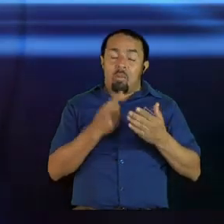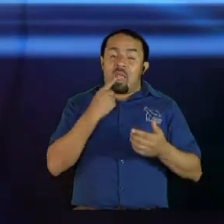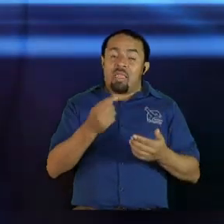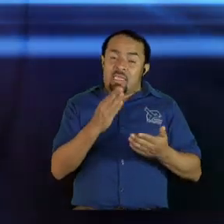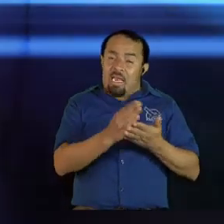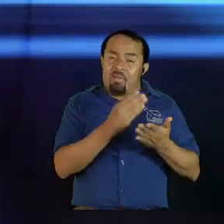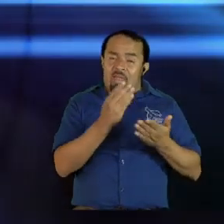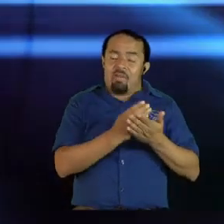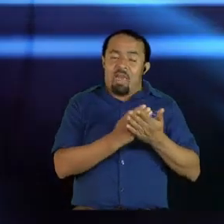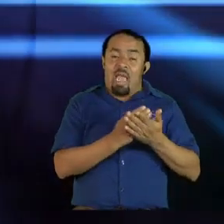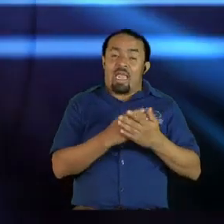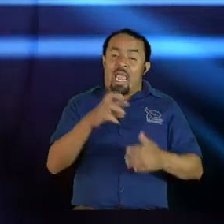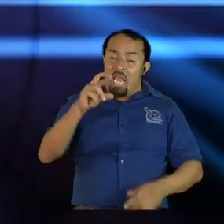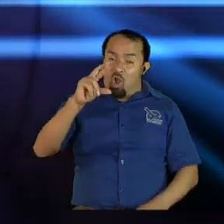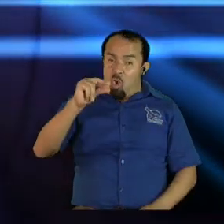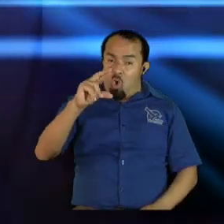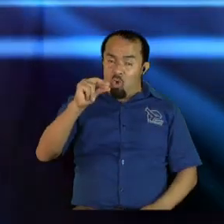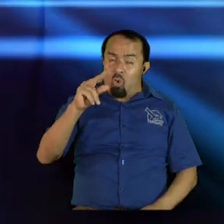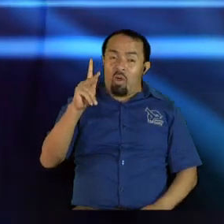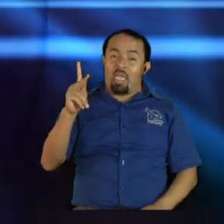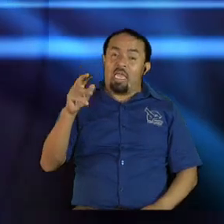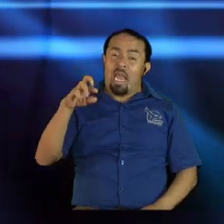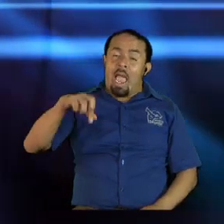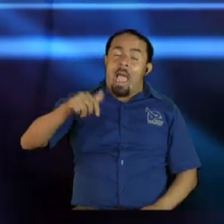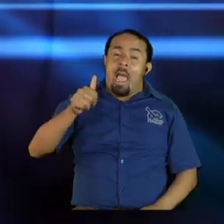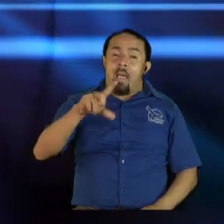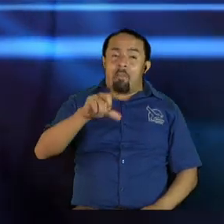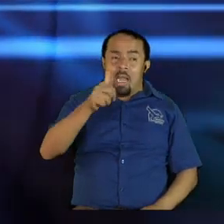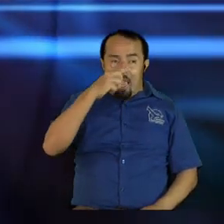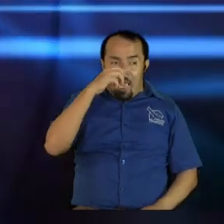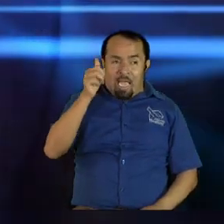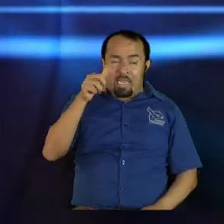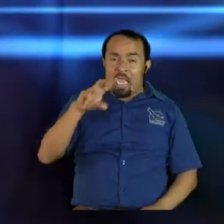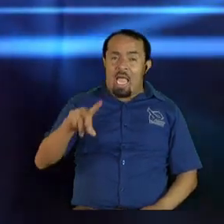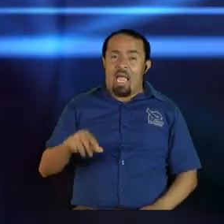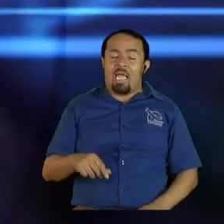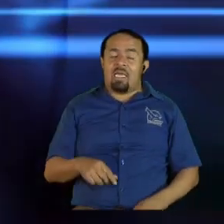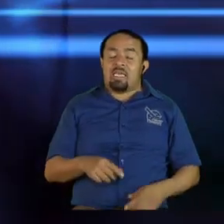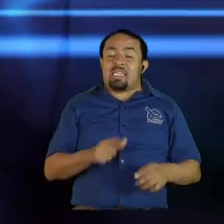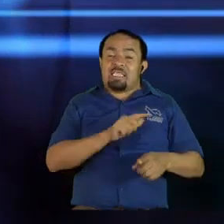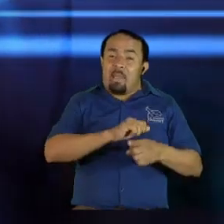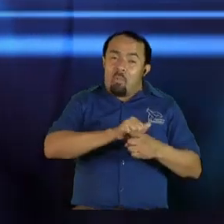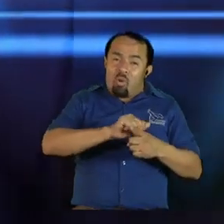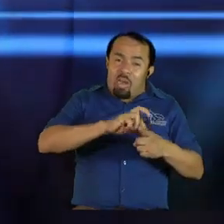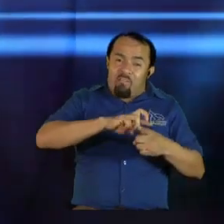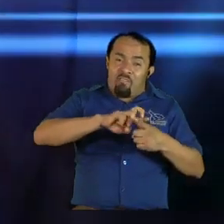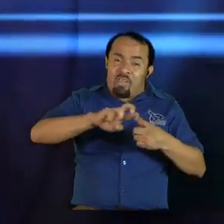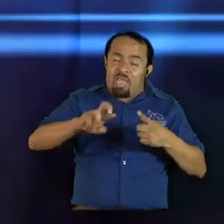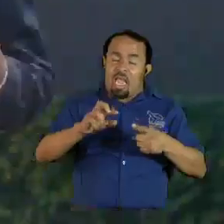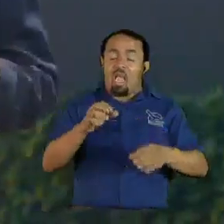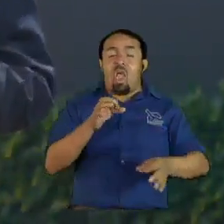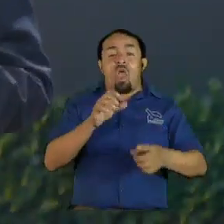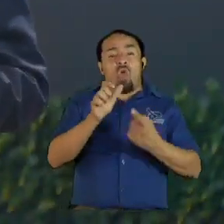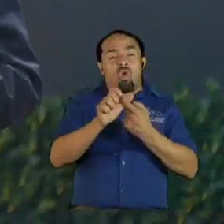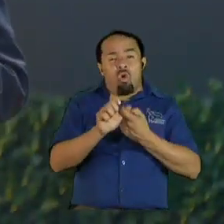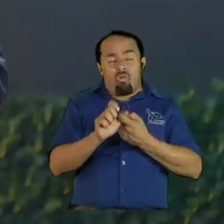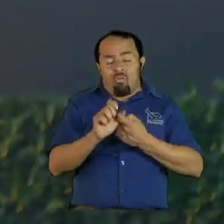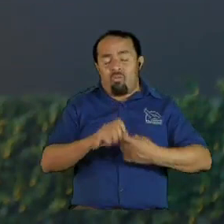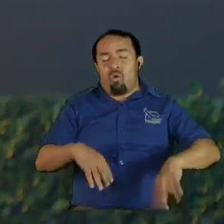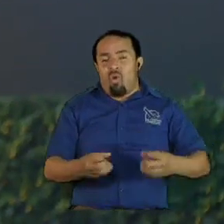Biblia que el oro y la plata se purifican con fuego en el contexto de esto, pero que el corazón